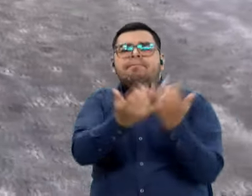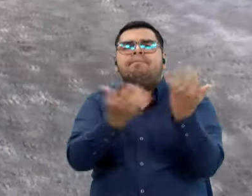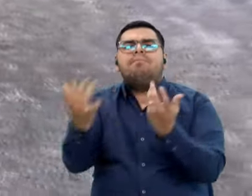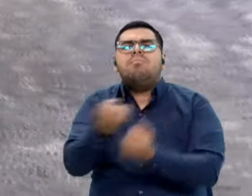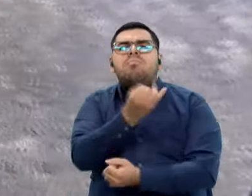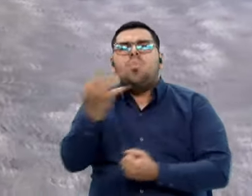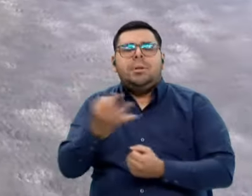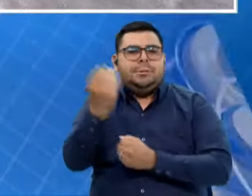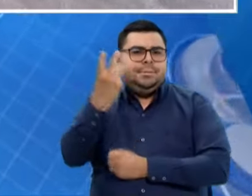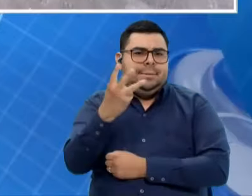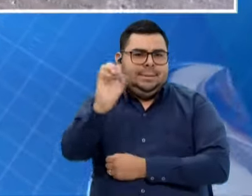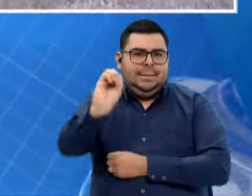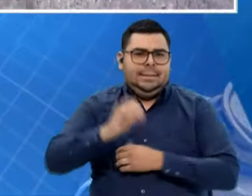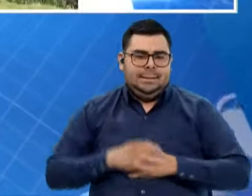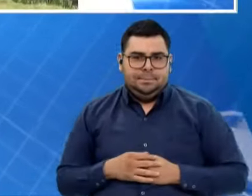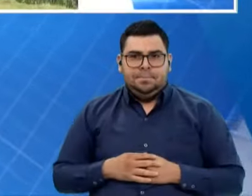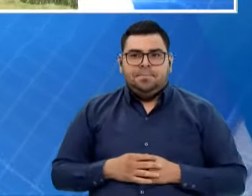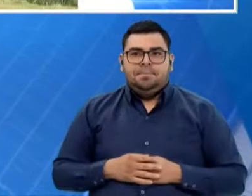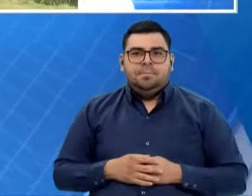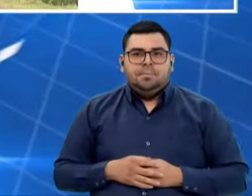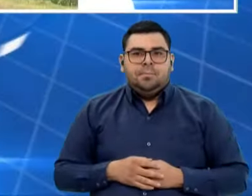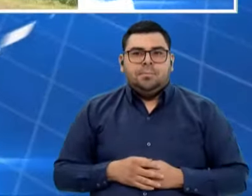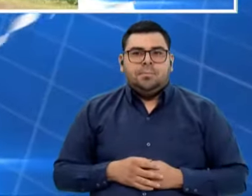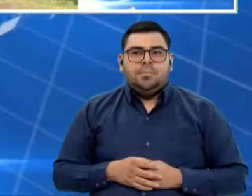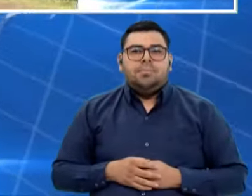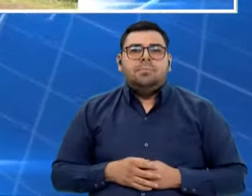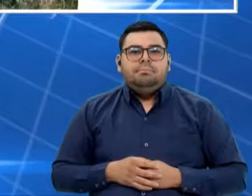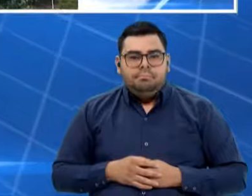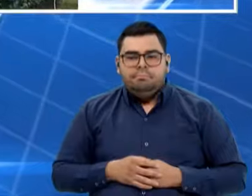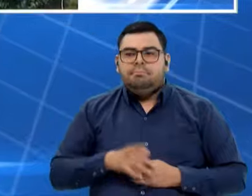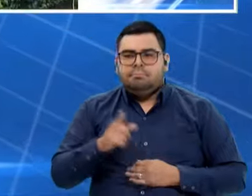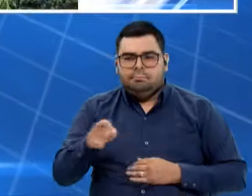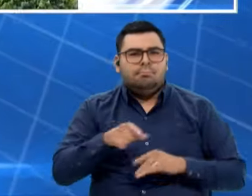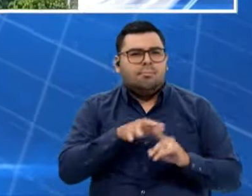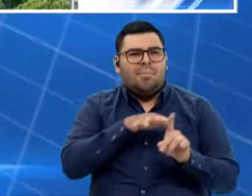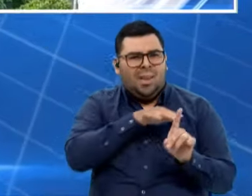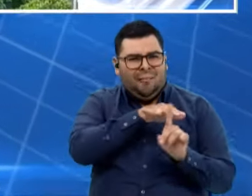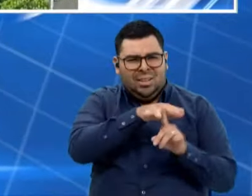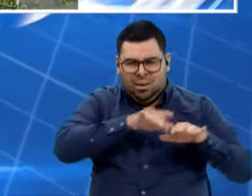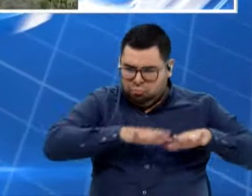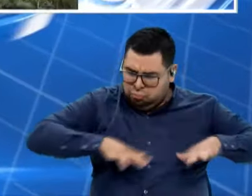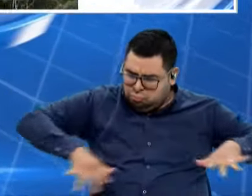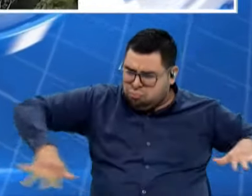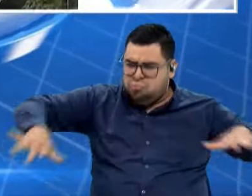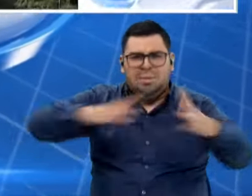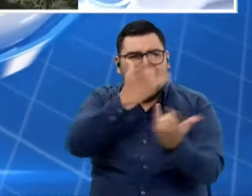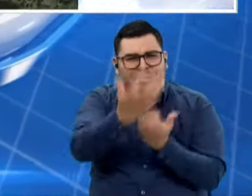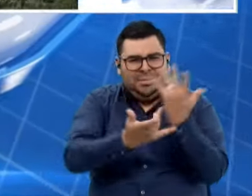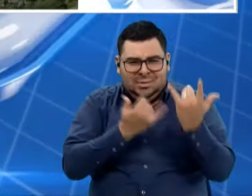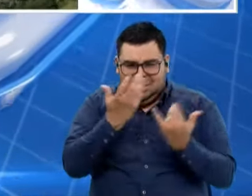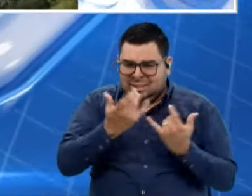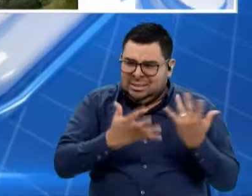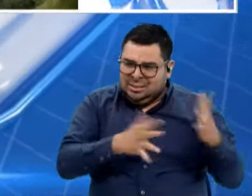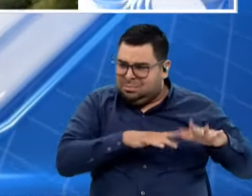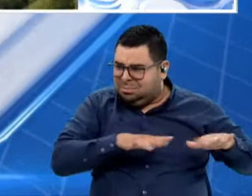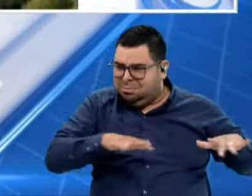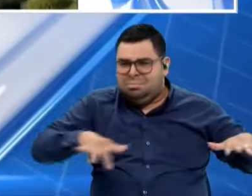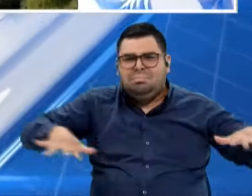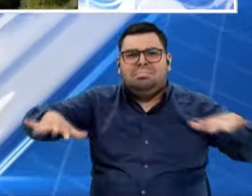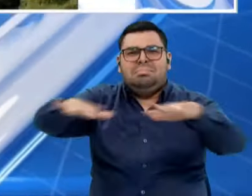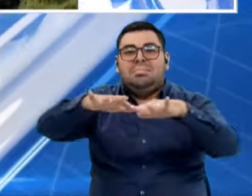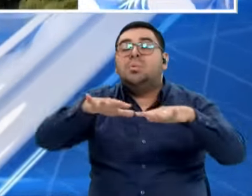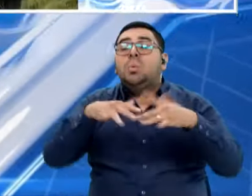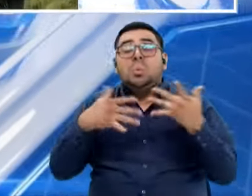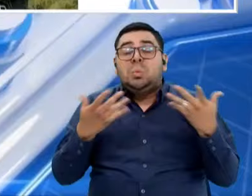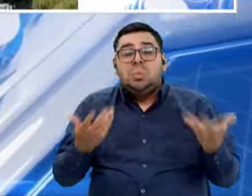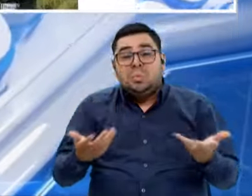temporada. Igualmente, tenemos una afectación de cobertura vegetal de casi 600 hectáreas y en las descargas que hemos hecho con los equipos